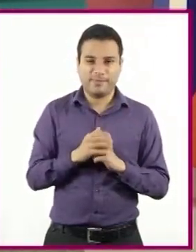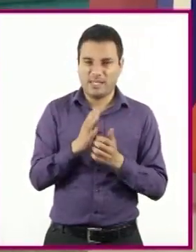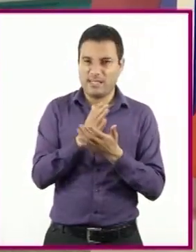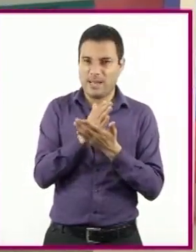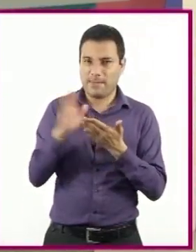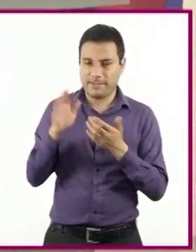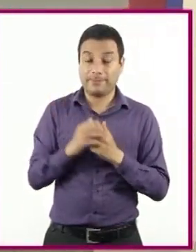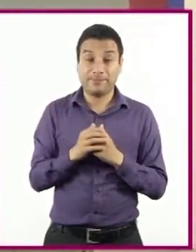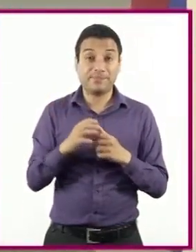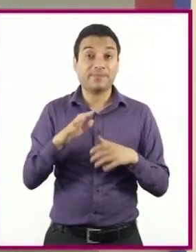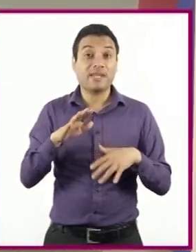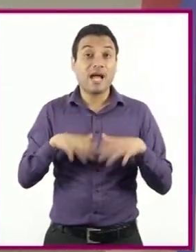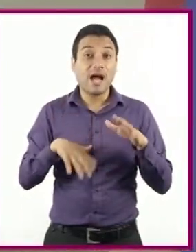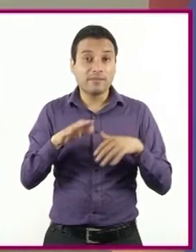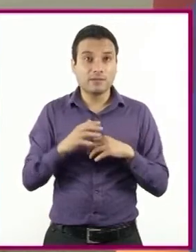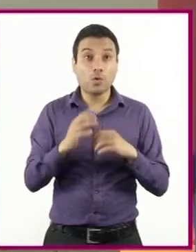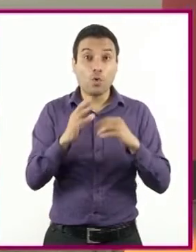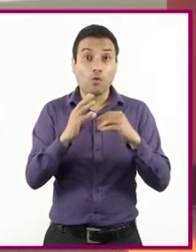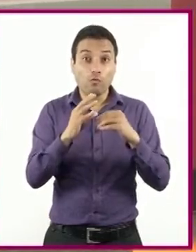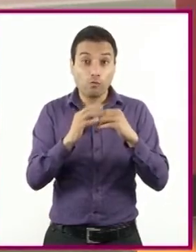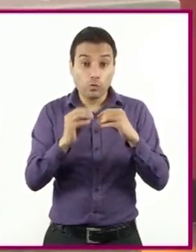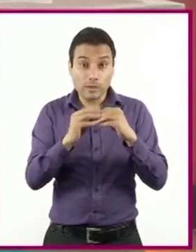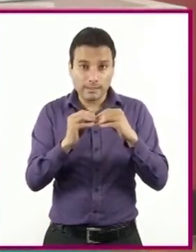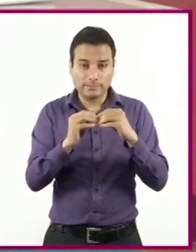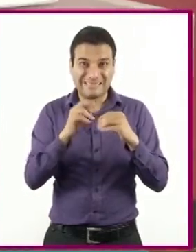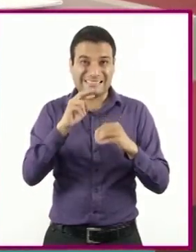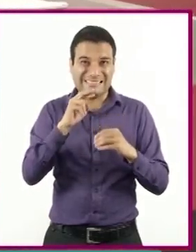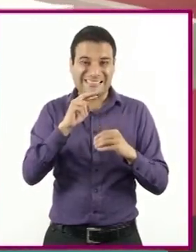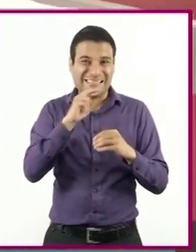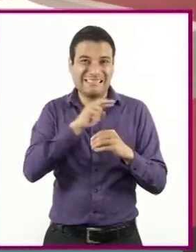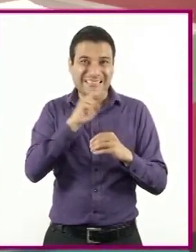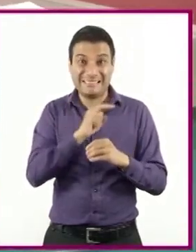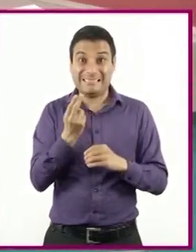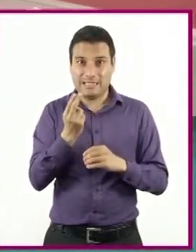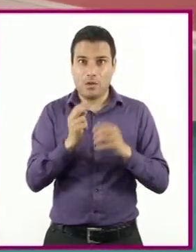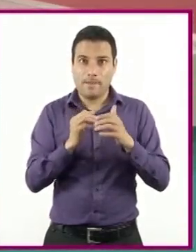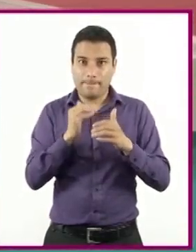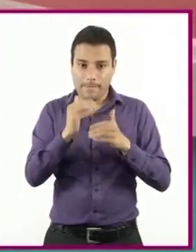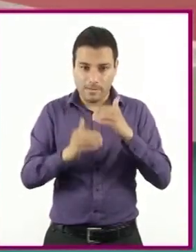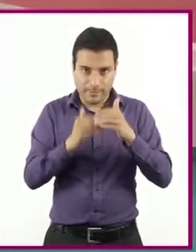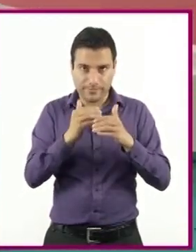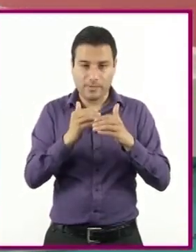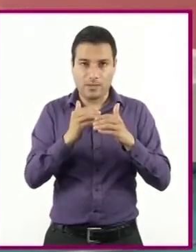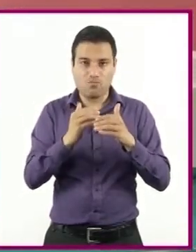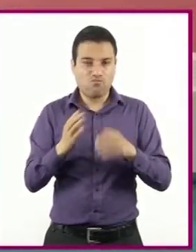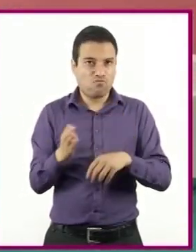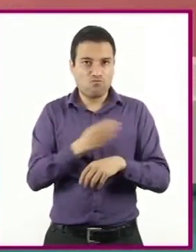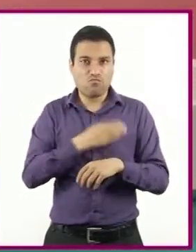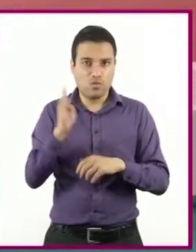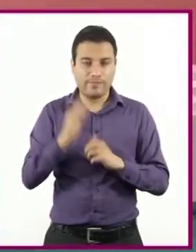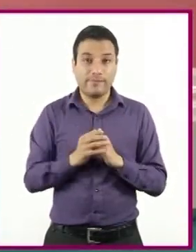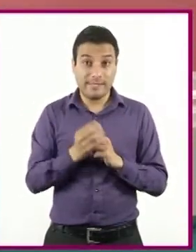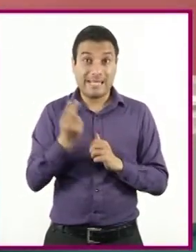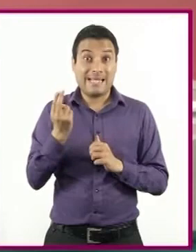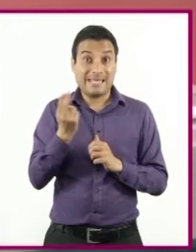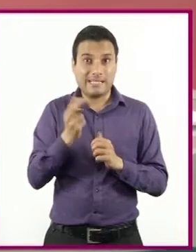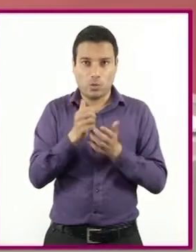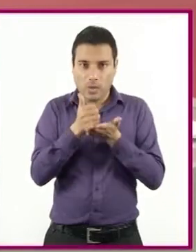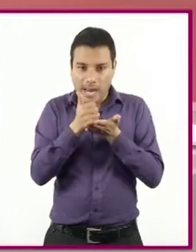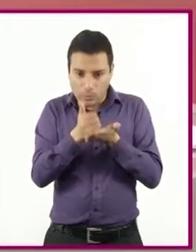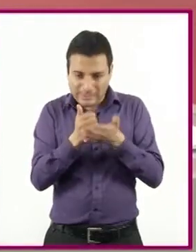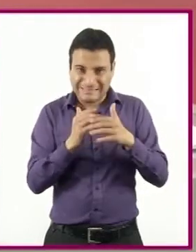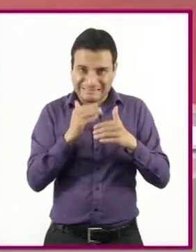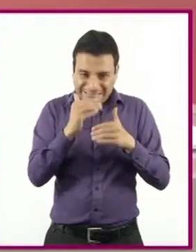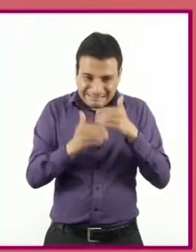ocasiones es necesario que la fruta madure en tiempos cortos, por lo que es necesario acelerar el proceso metabólico de los